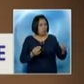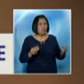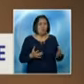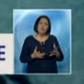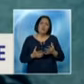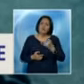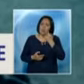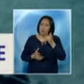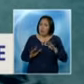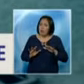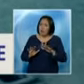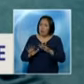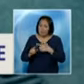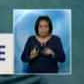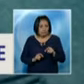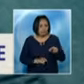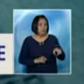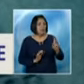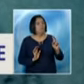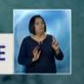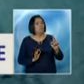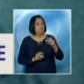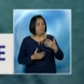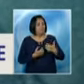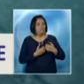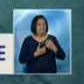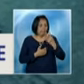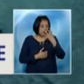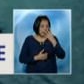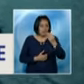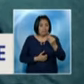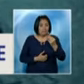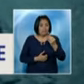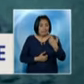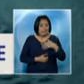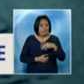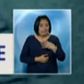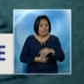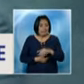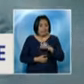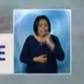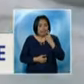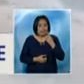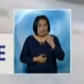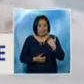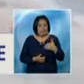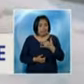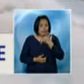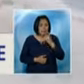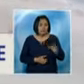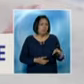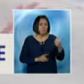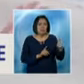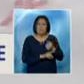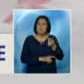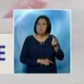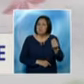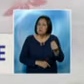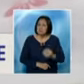nunca le faltaron, pero ella se enamoró del hombre equivocado. ¿Por qué te golpeó él?